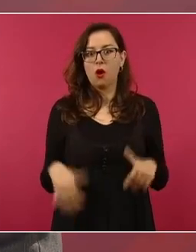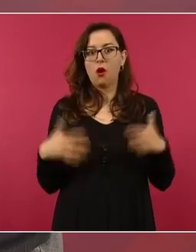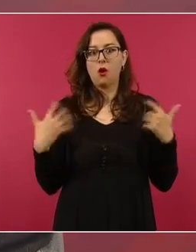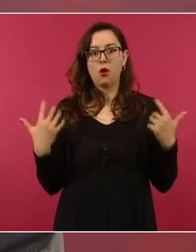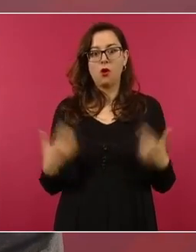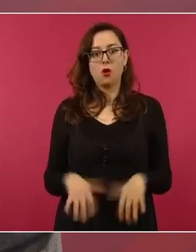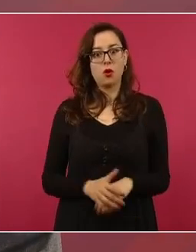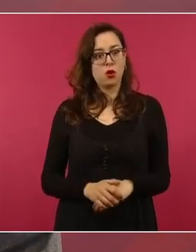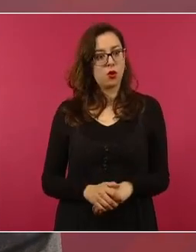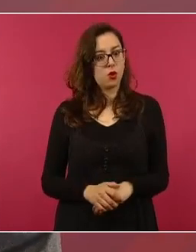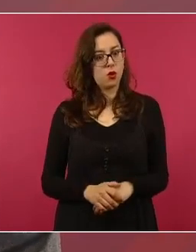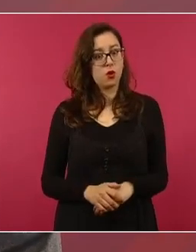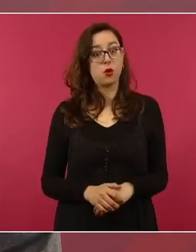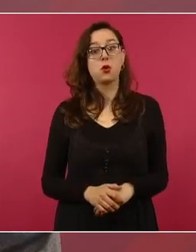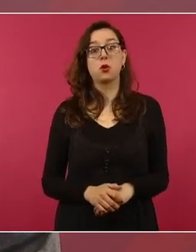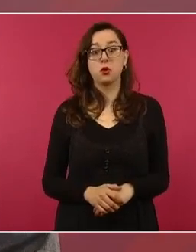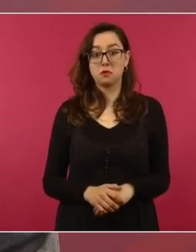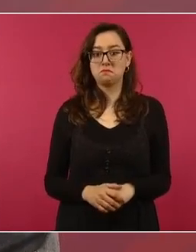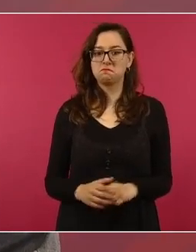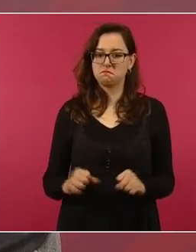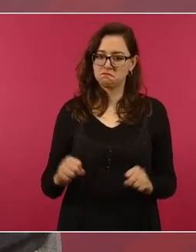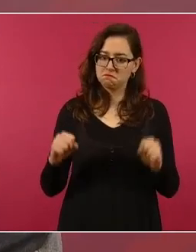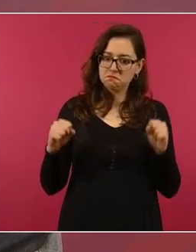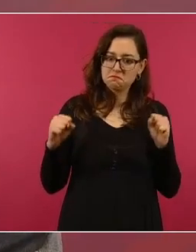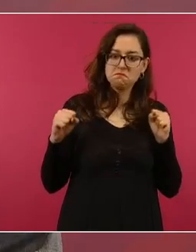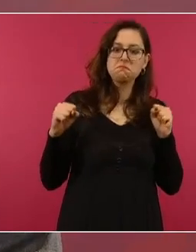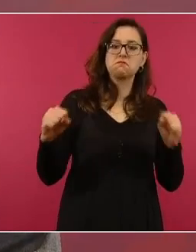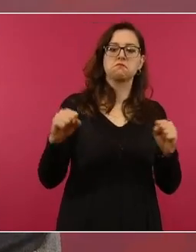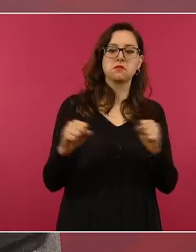Que viva la libertad.